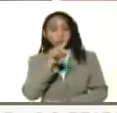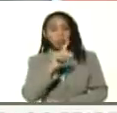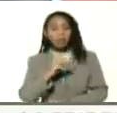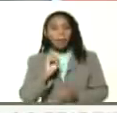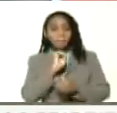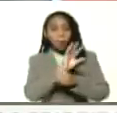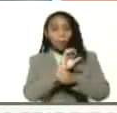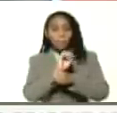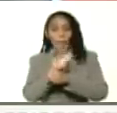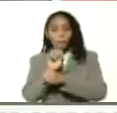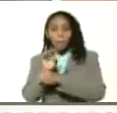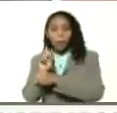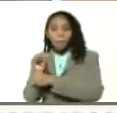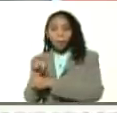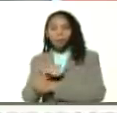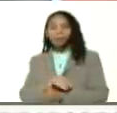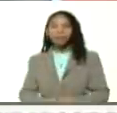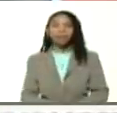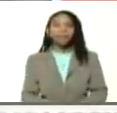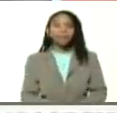al Principado de Liechtenstein,